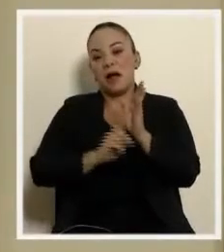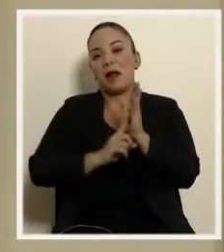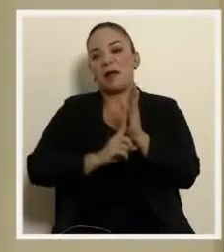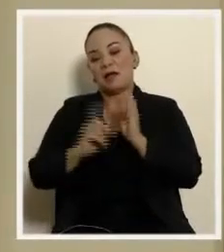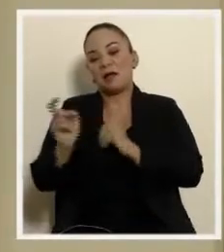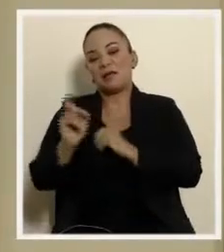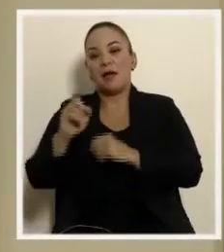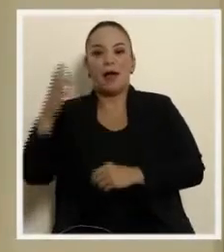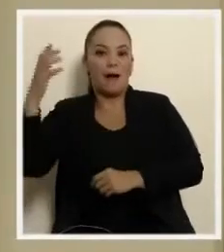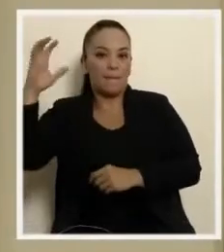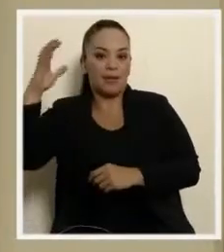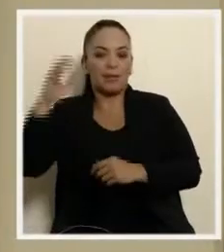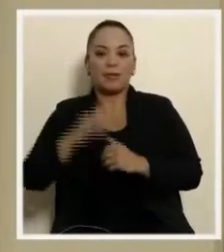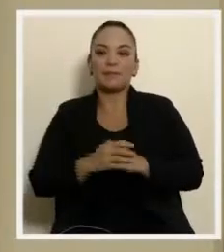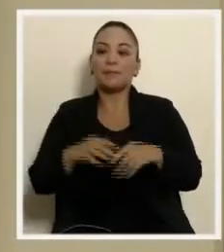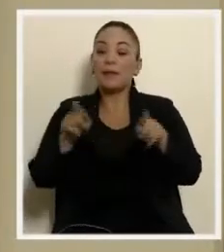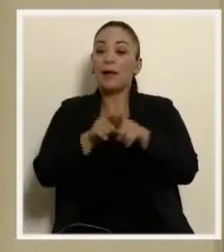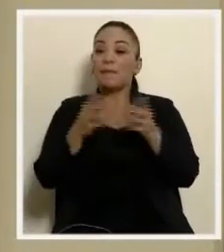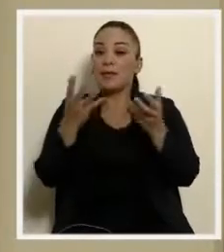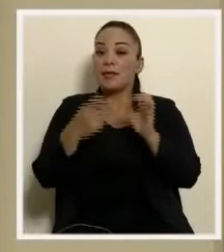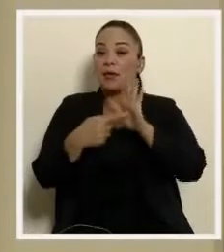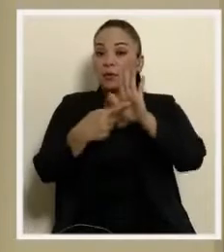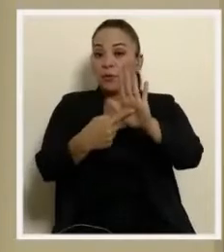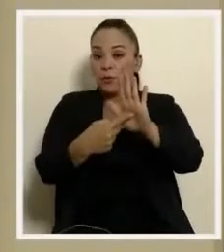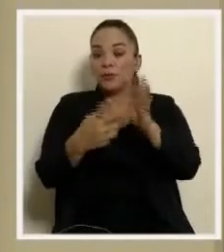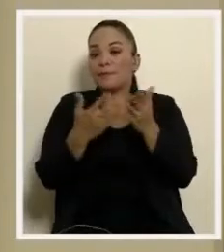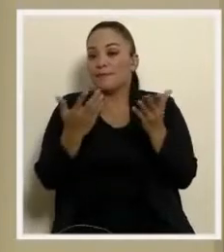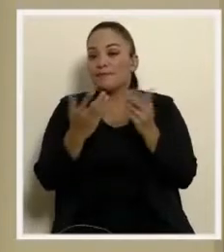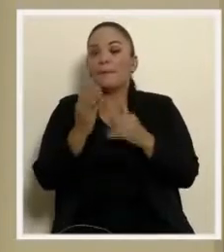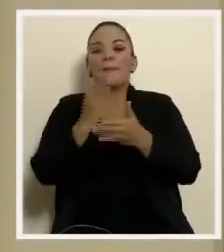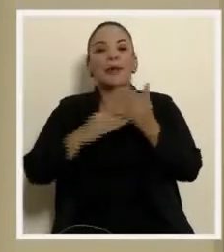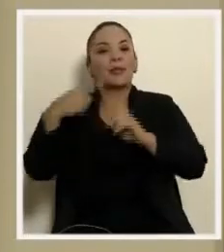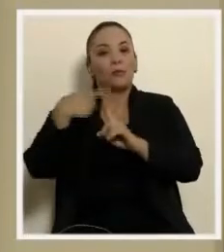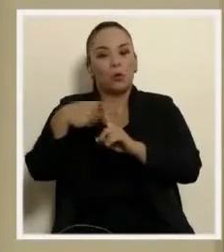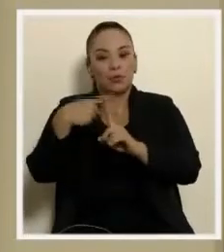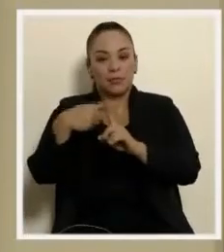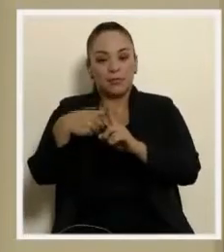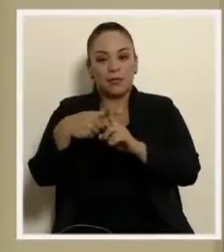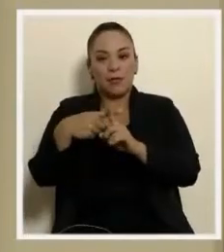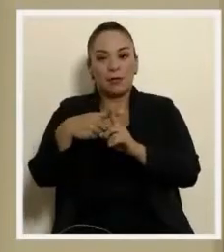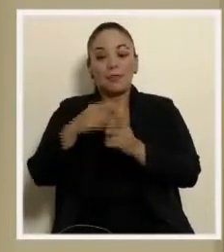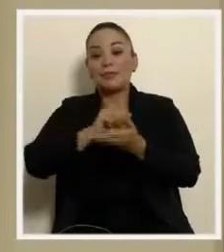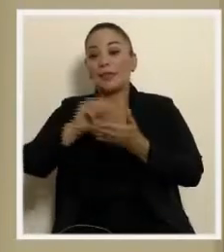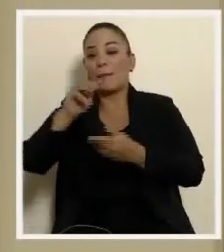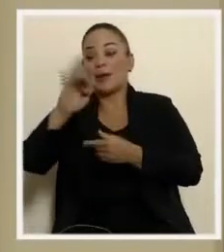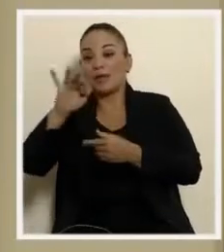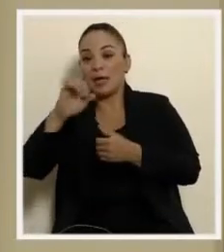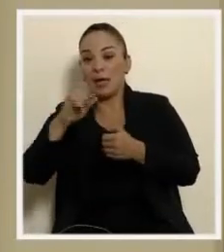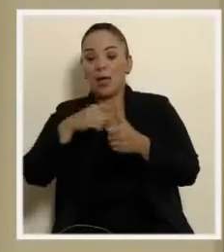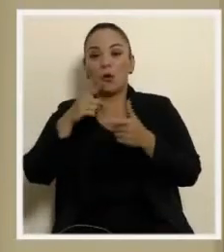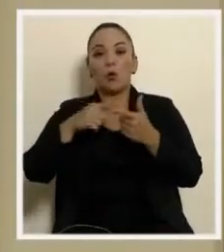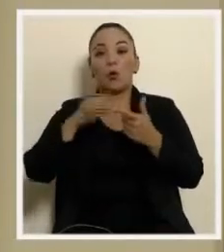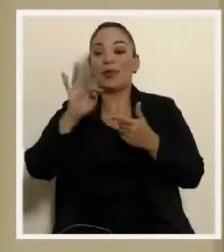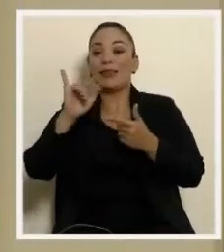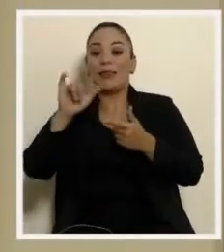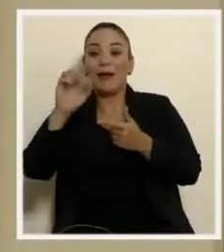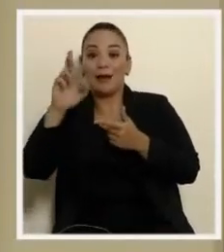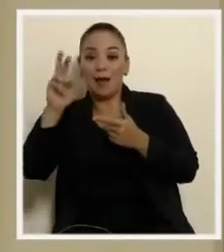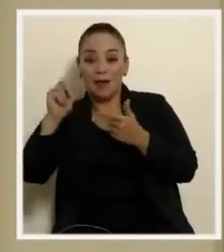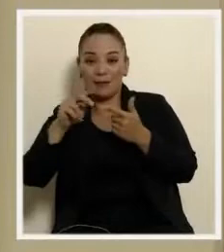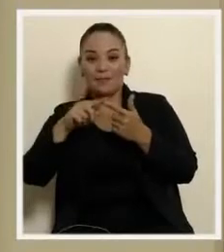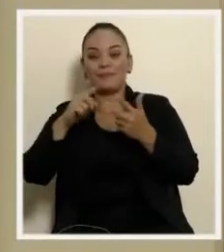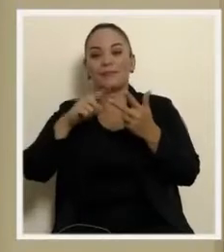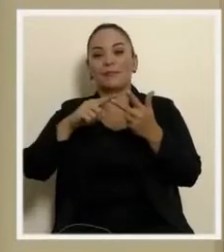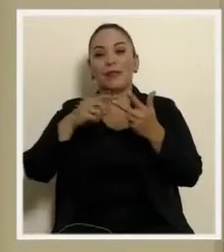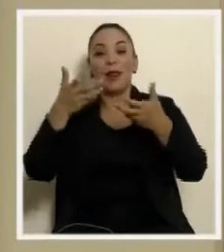amarilla. También quiero resaltar la parte positiva. San Mateo, Tilarán, Turruares y León Cortés